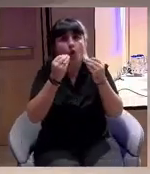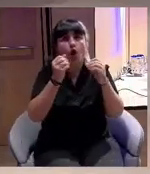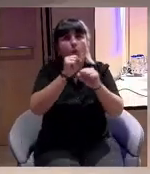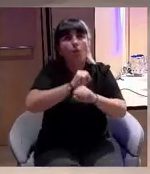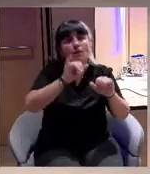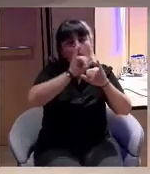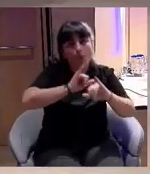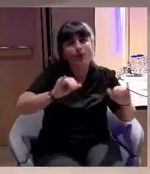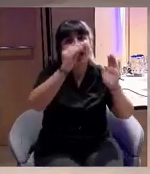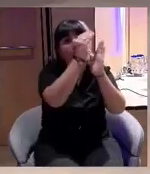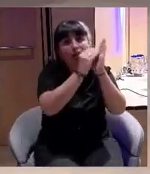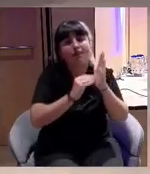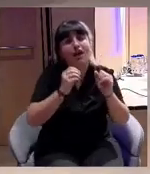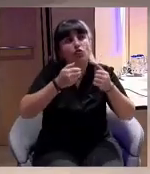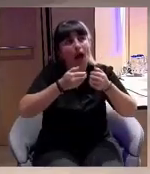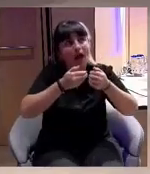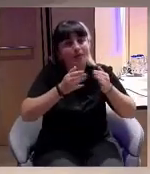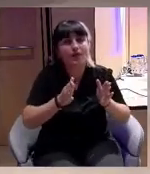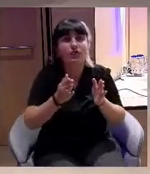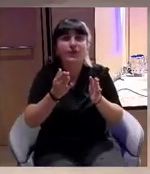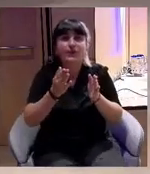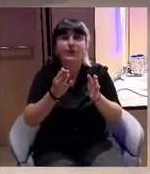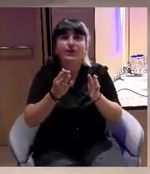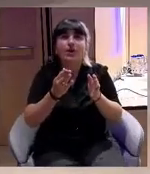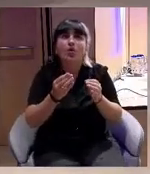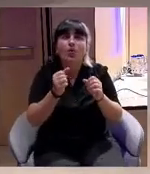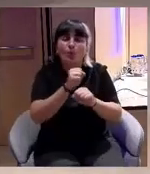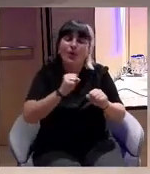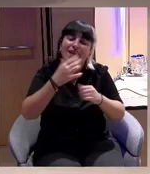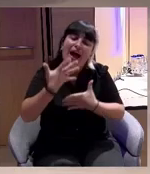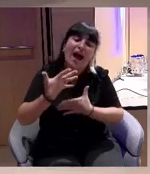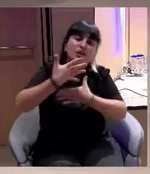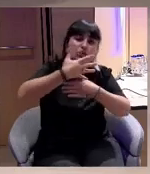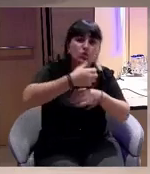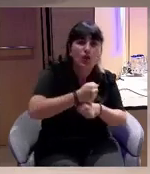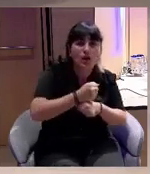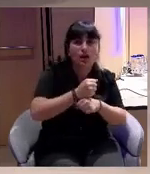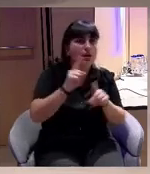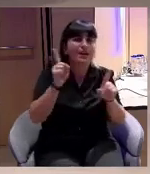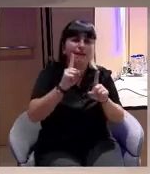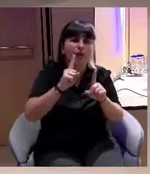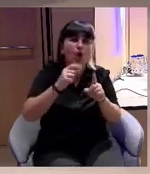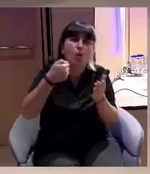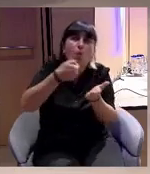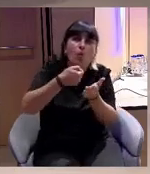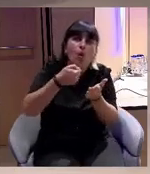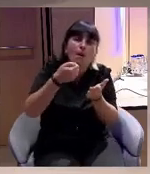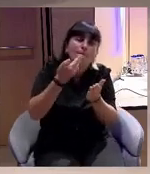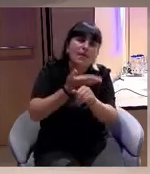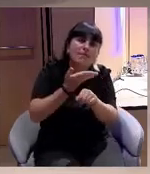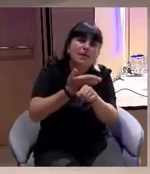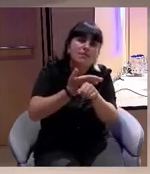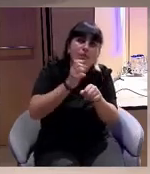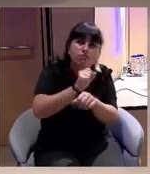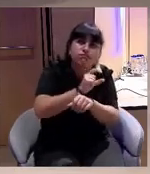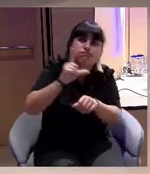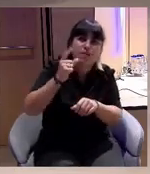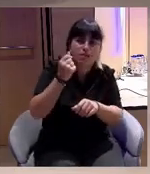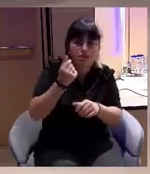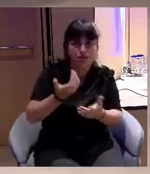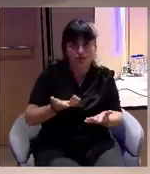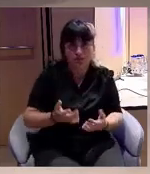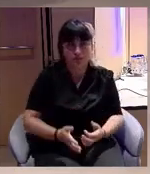es fundamental para los procesos electorales eh sea al menos eh No tan